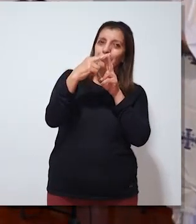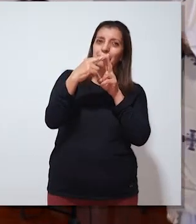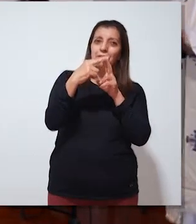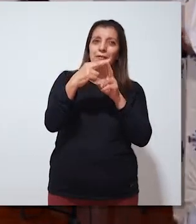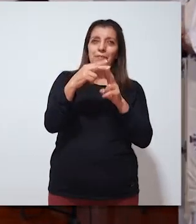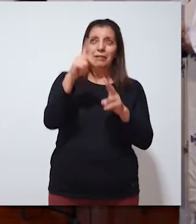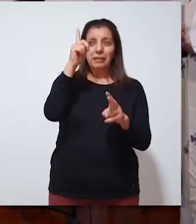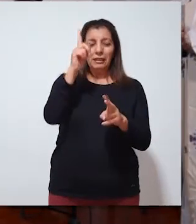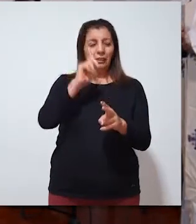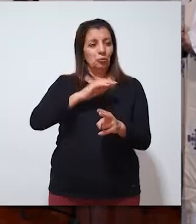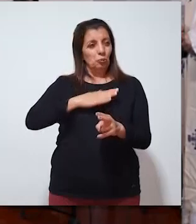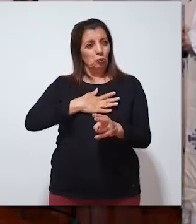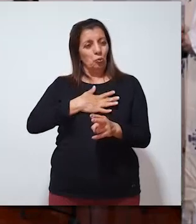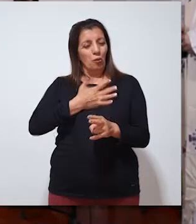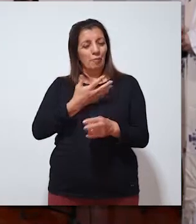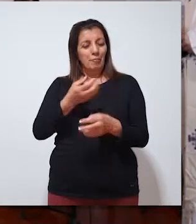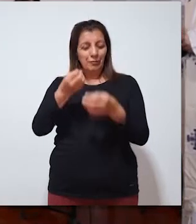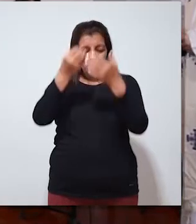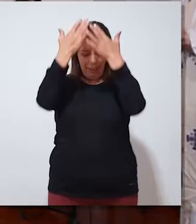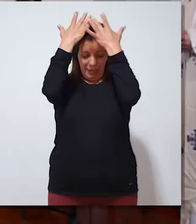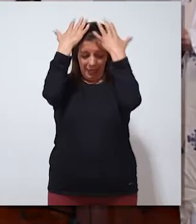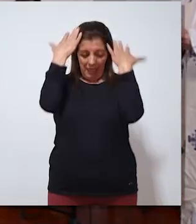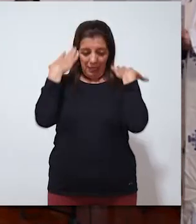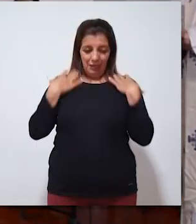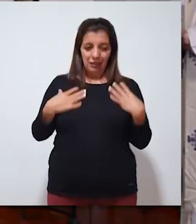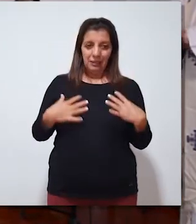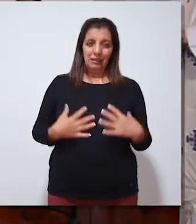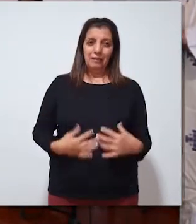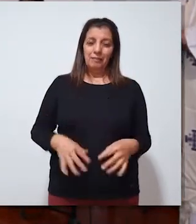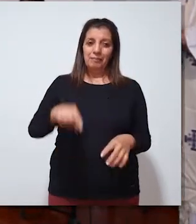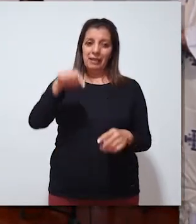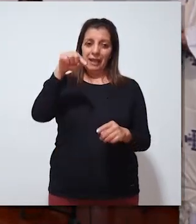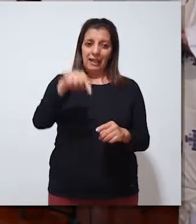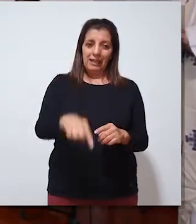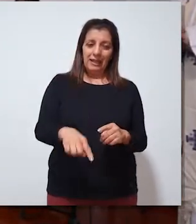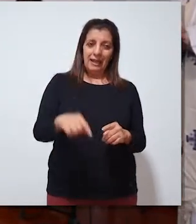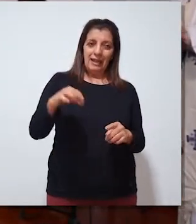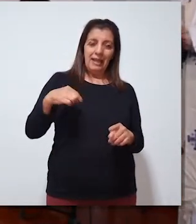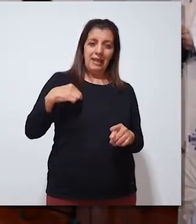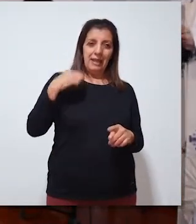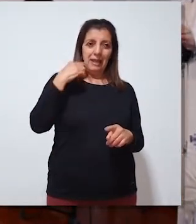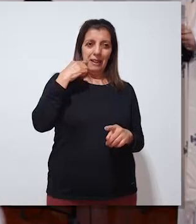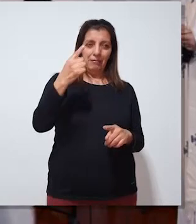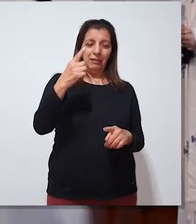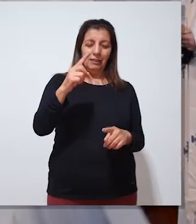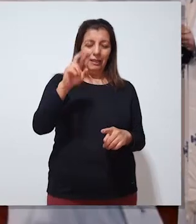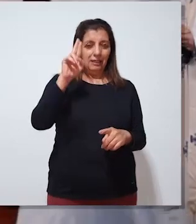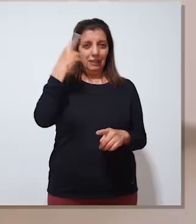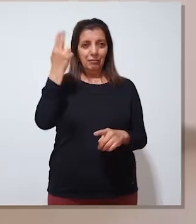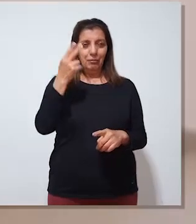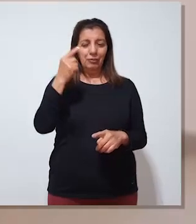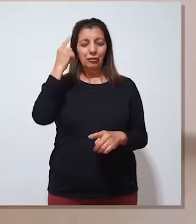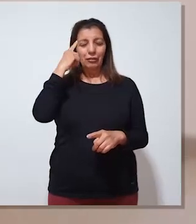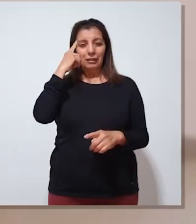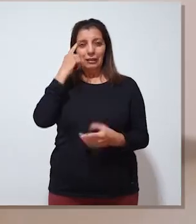Que tu amor pueda inflamar todo mi ser, para la vida y para la muerte. Creo en ti, espero en ti,